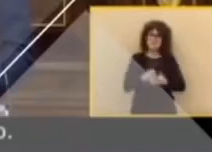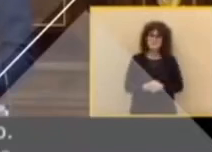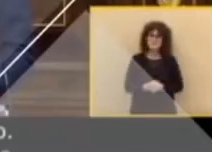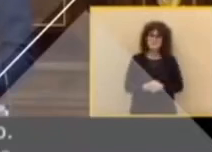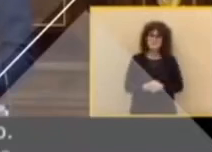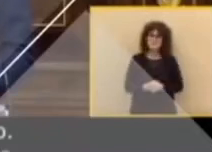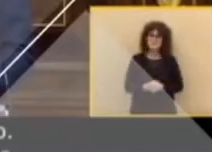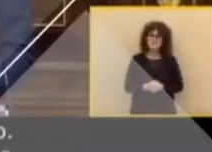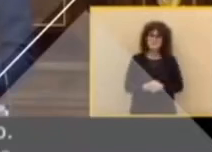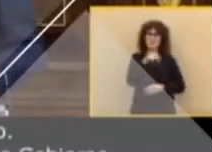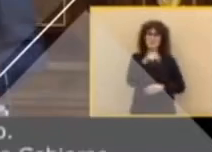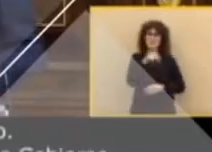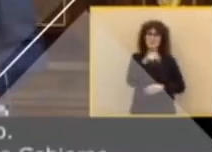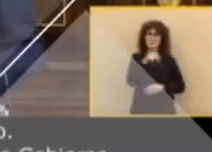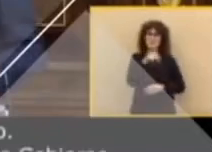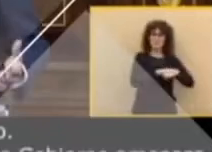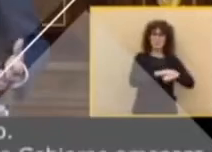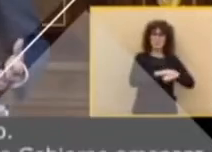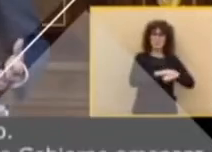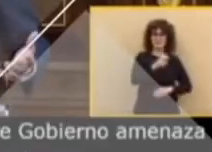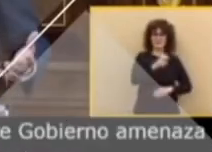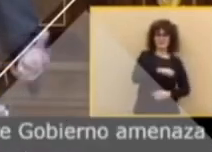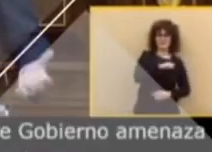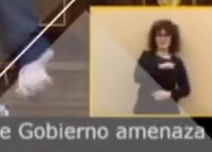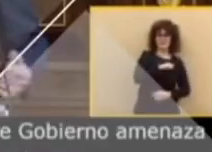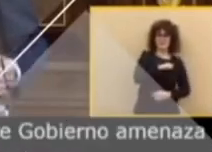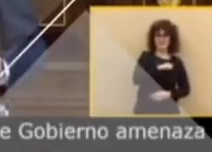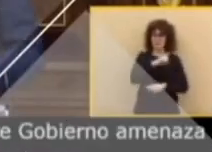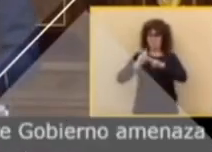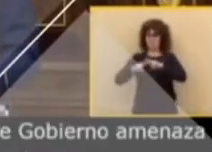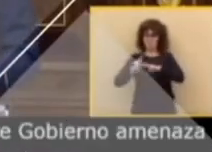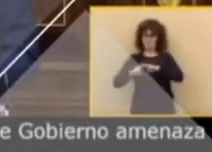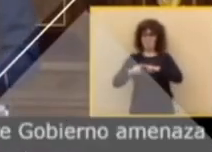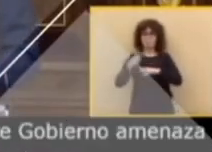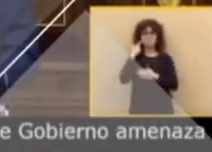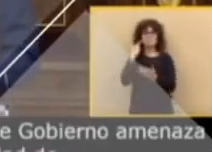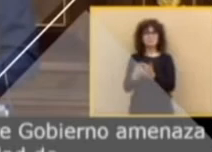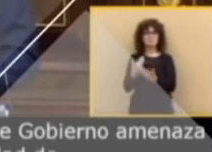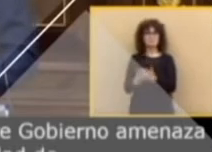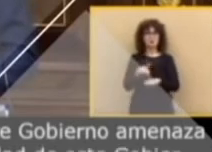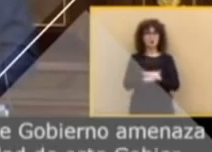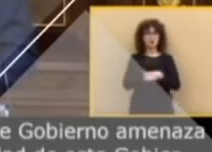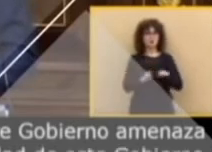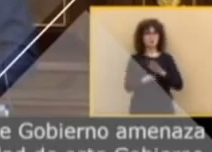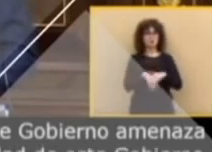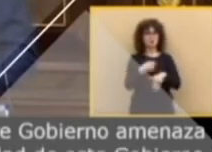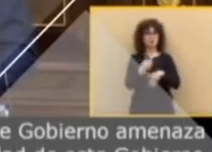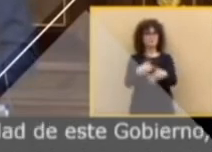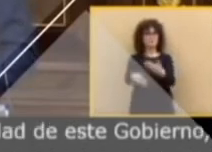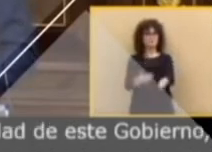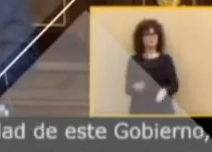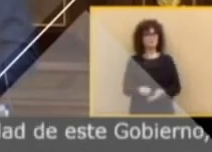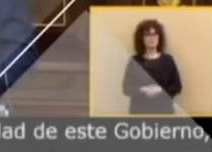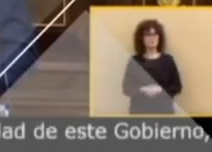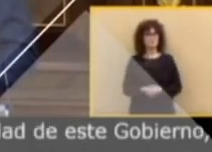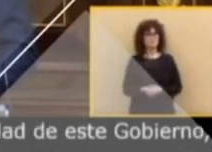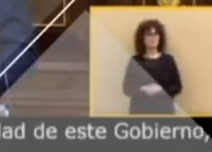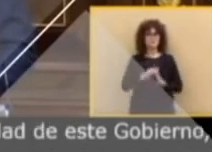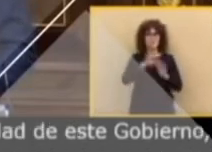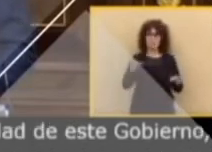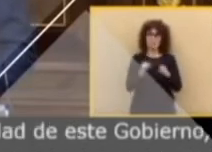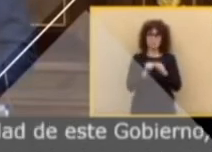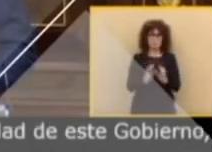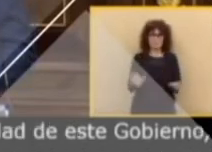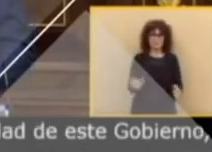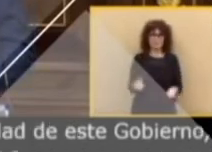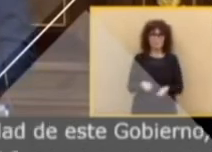veces abascal ese local sí y lo dice el que tiene el poder que tiene gracias a box y es que es asombroso